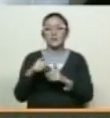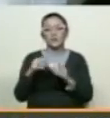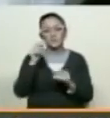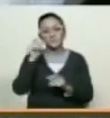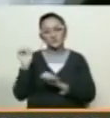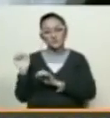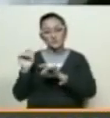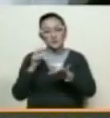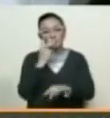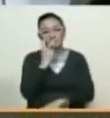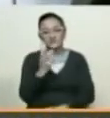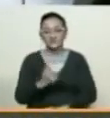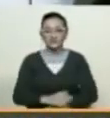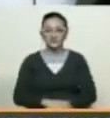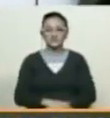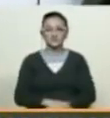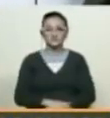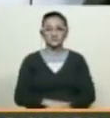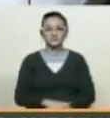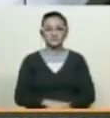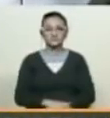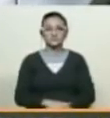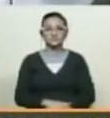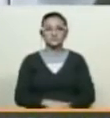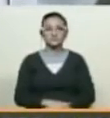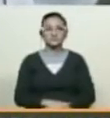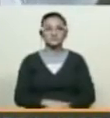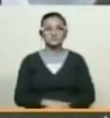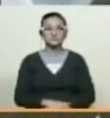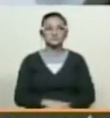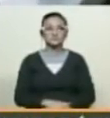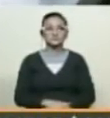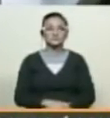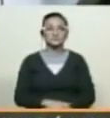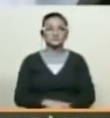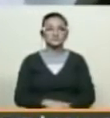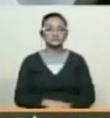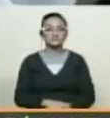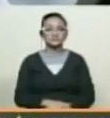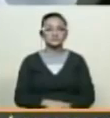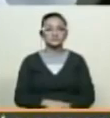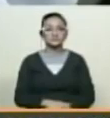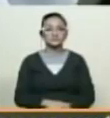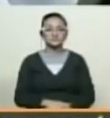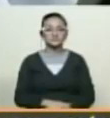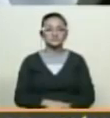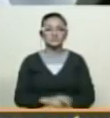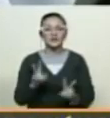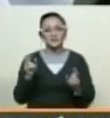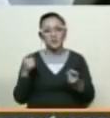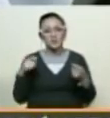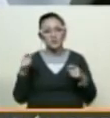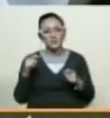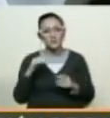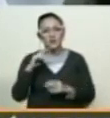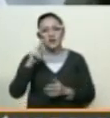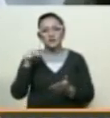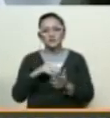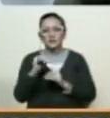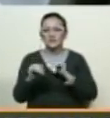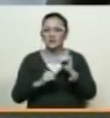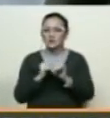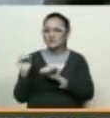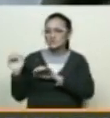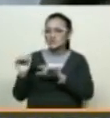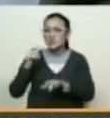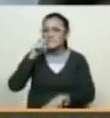visitan en esta fecha. ¿Qué destacarle tanto a propios extraños, en este caso turismo nacional, internacional, que viene a visitar esta